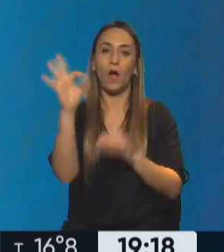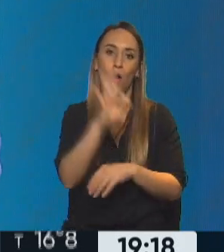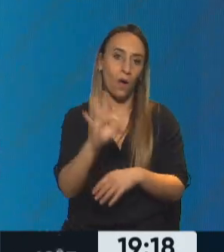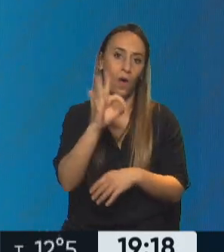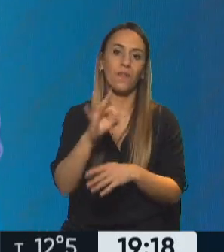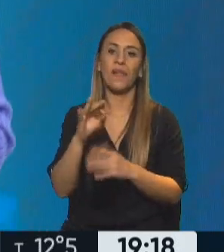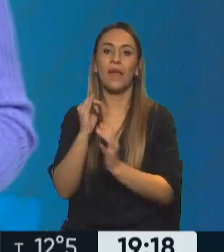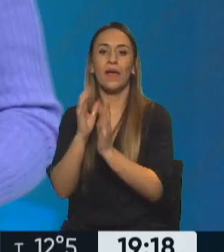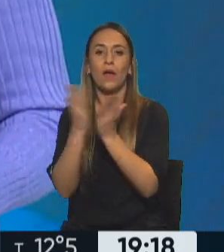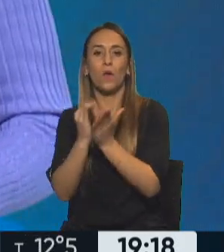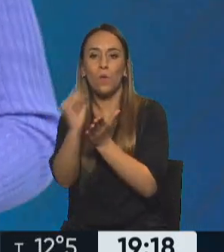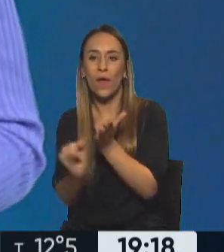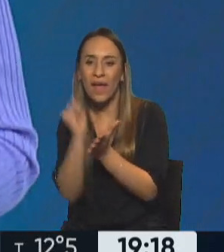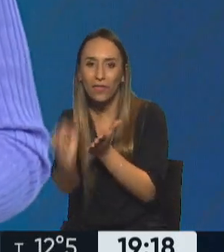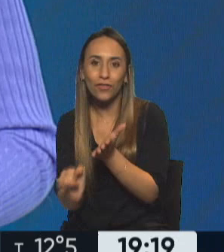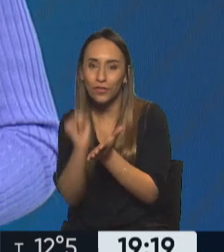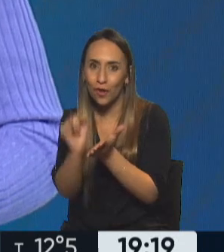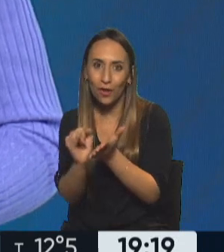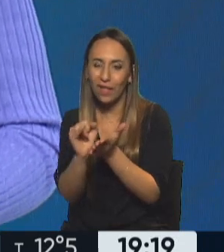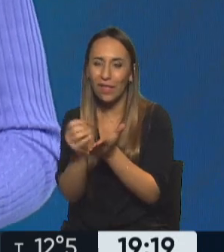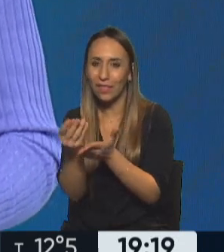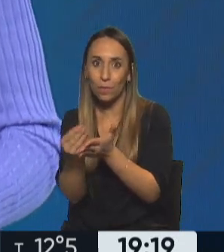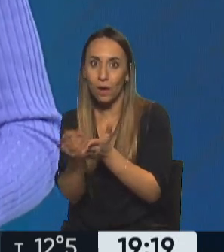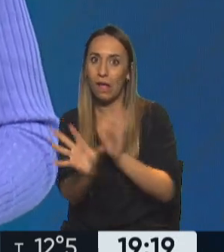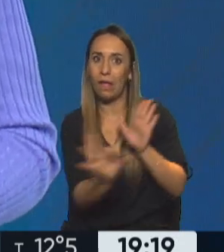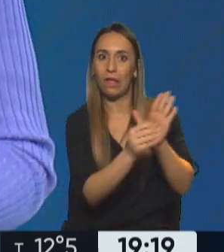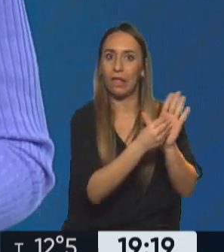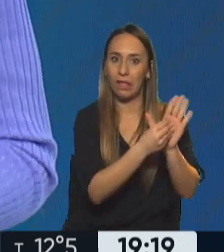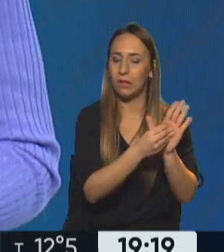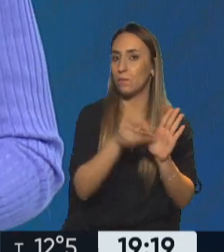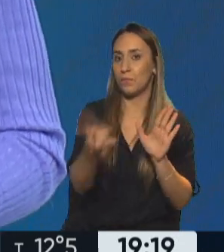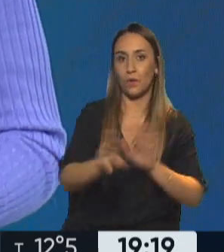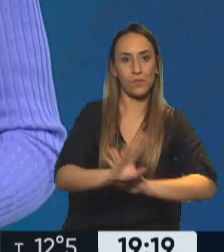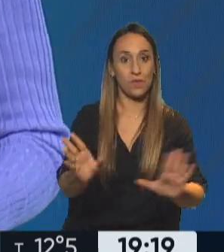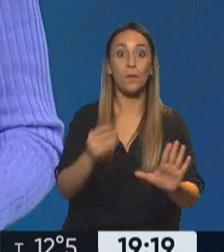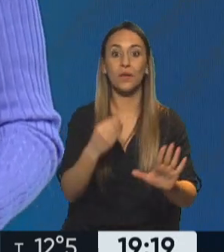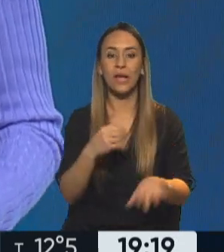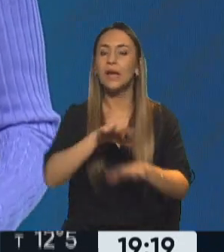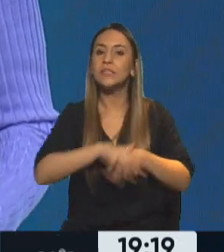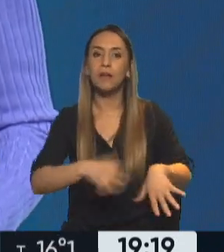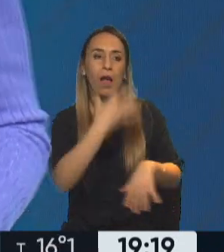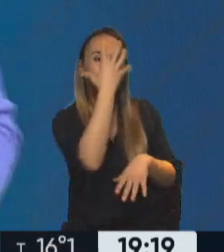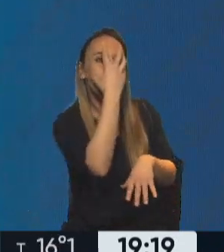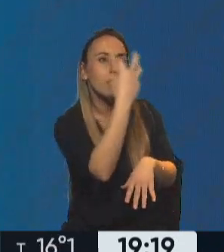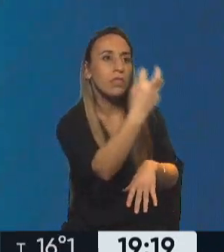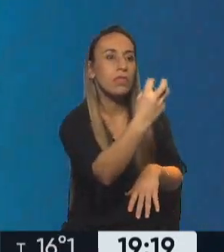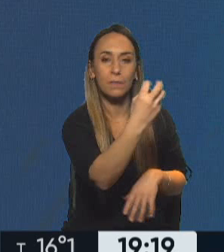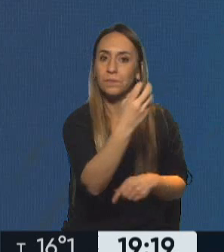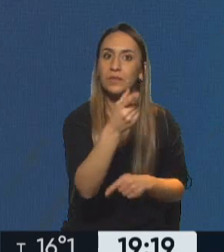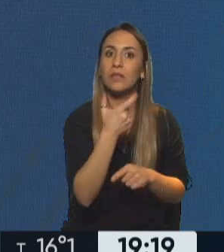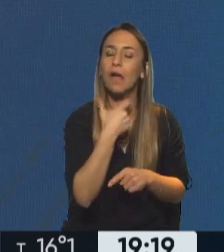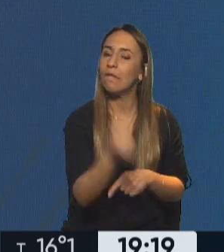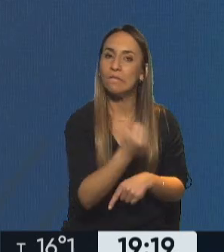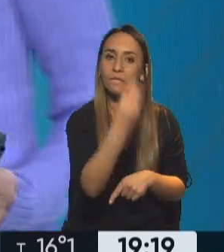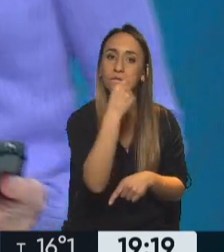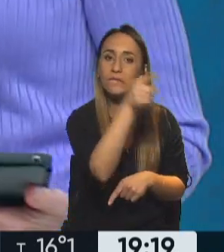infantiles para no atraer a los chicos y que pidan estos porque tiene tal paquetes personaje,